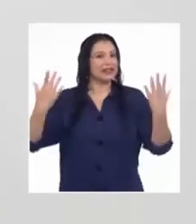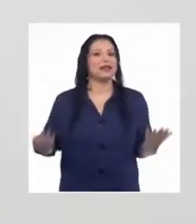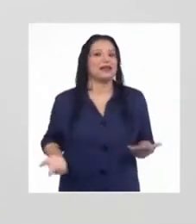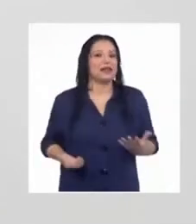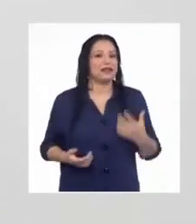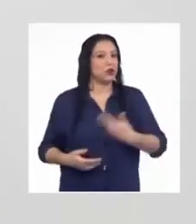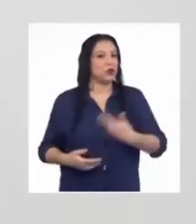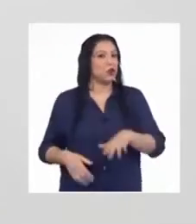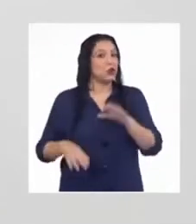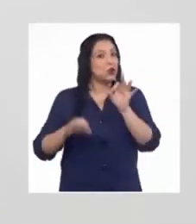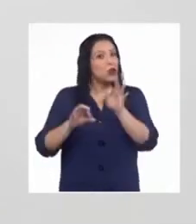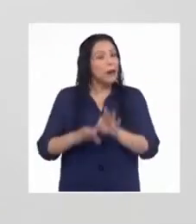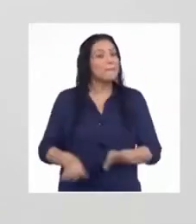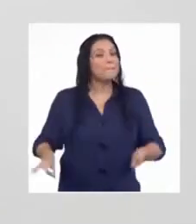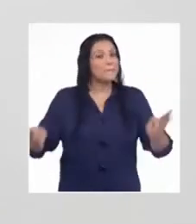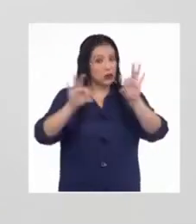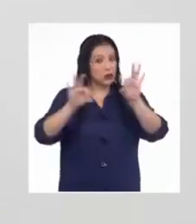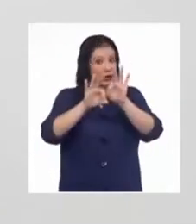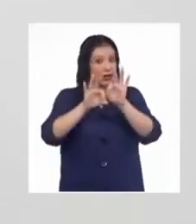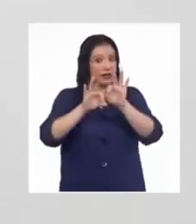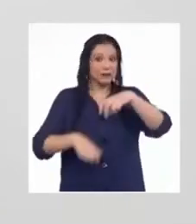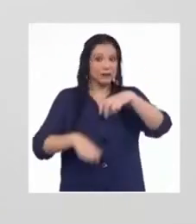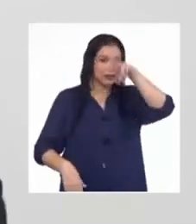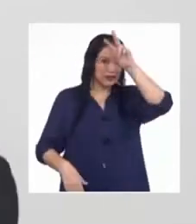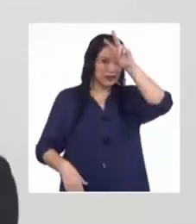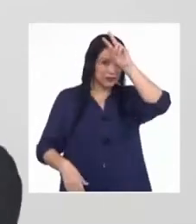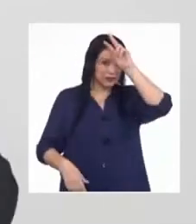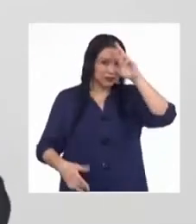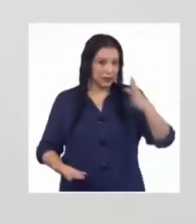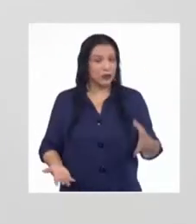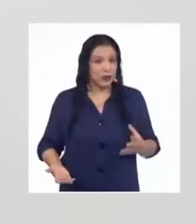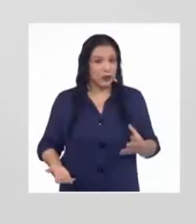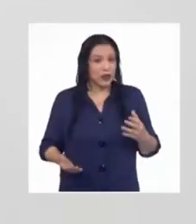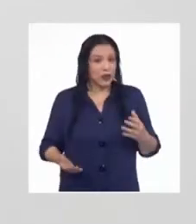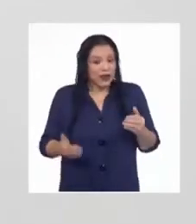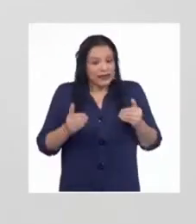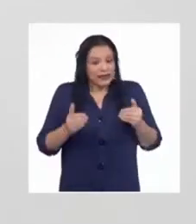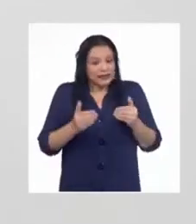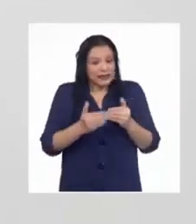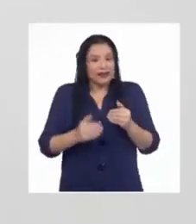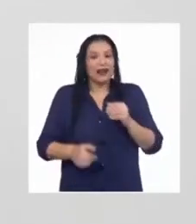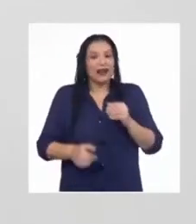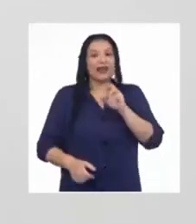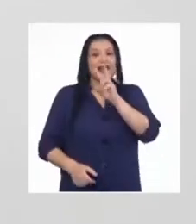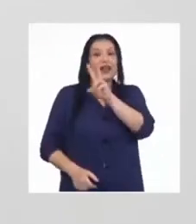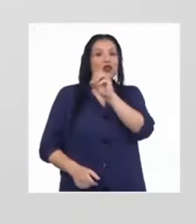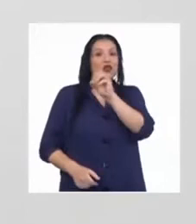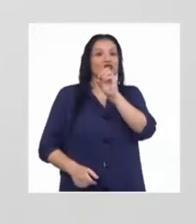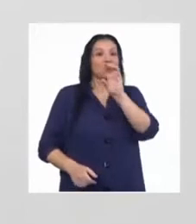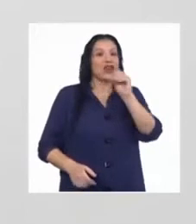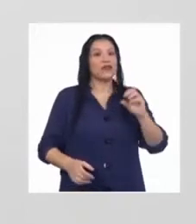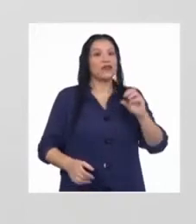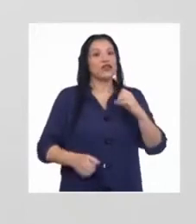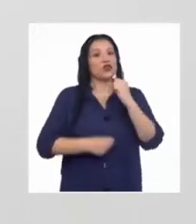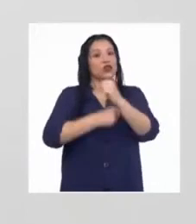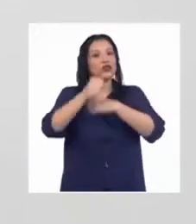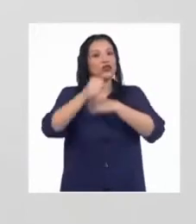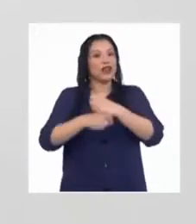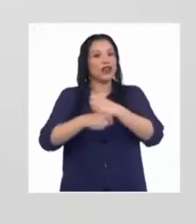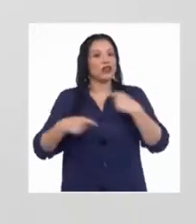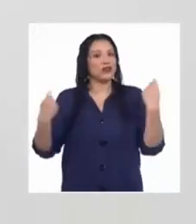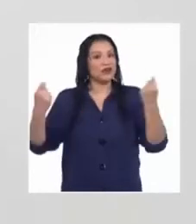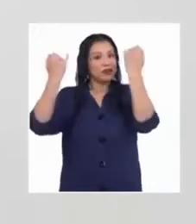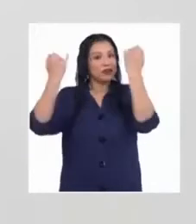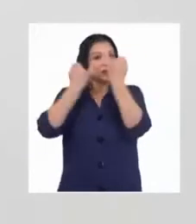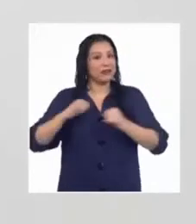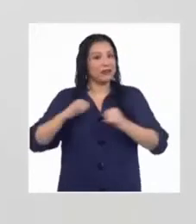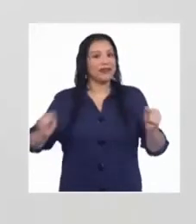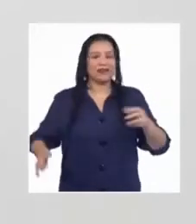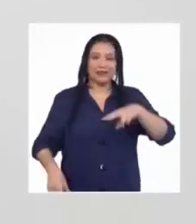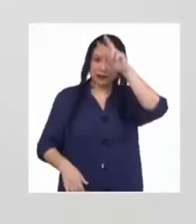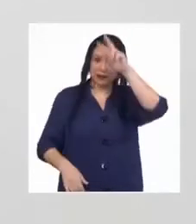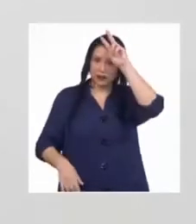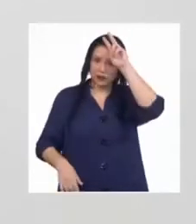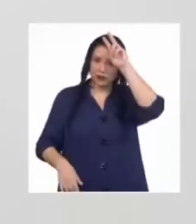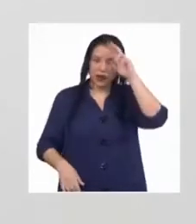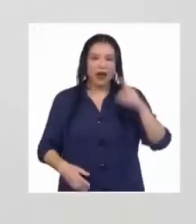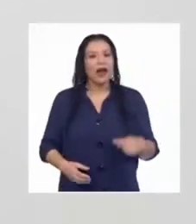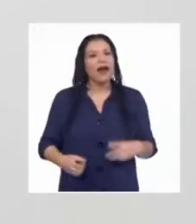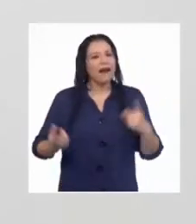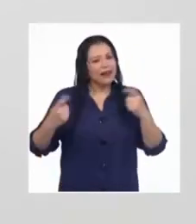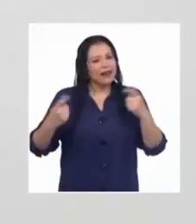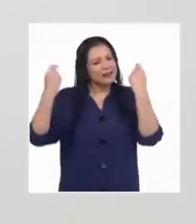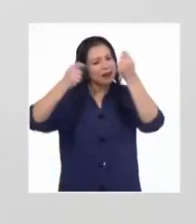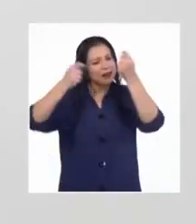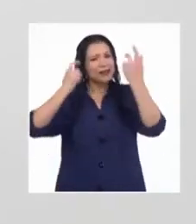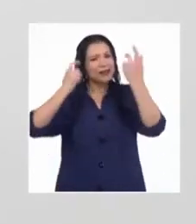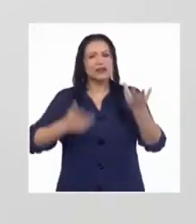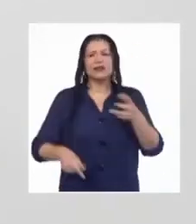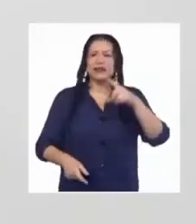muy importante para nuestro país, el Bicentenario del Perú. Las fechas patrias siempre nos